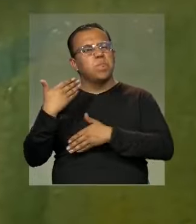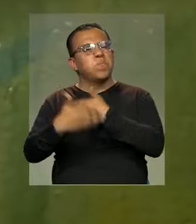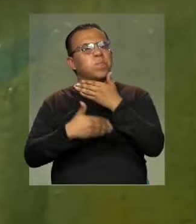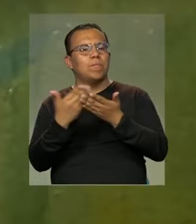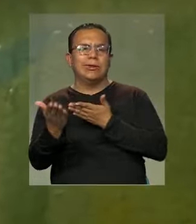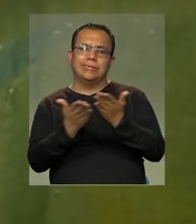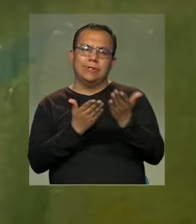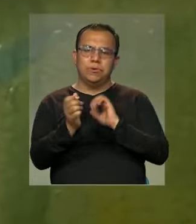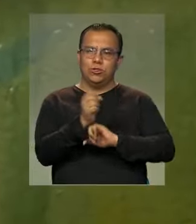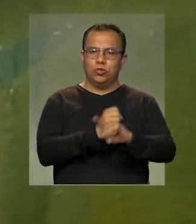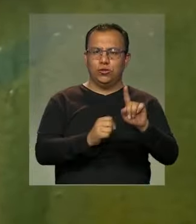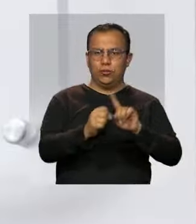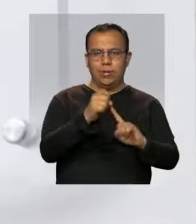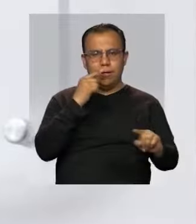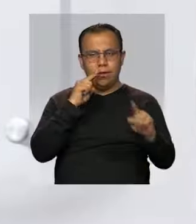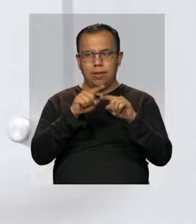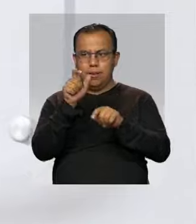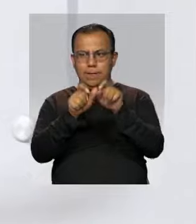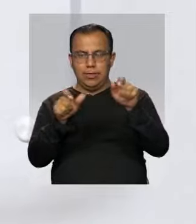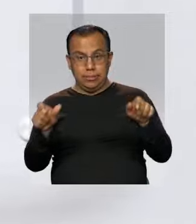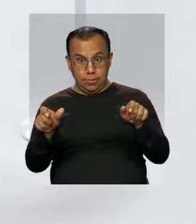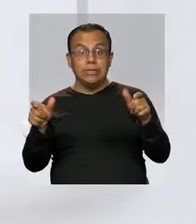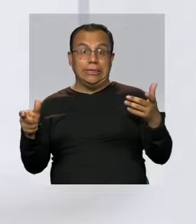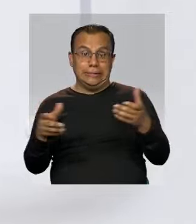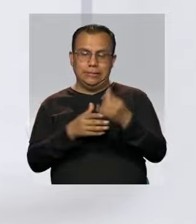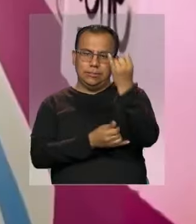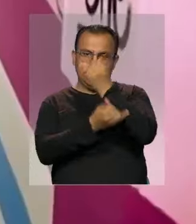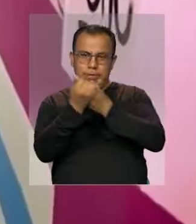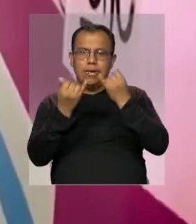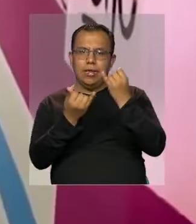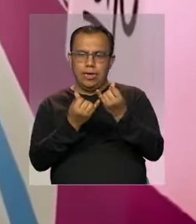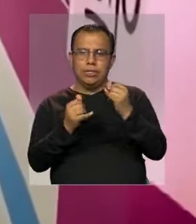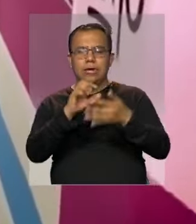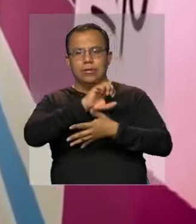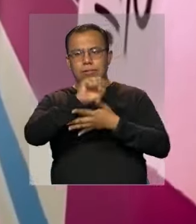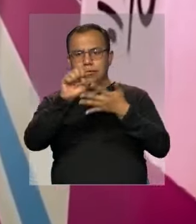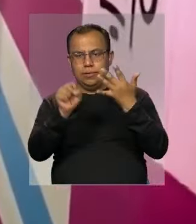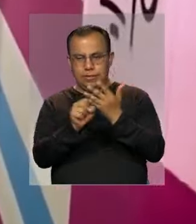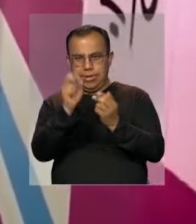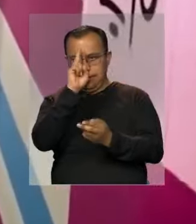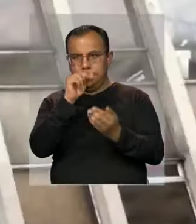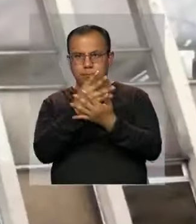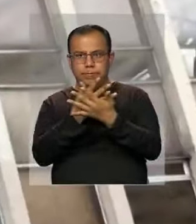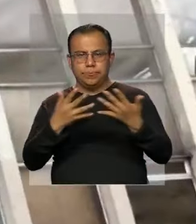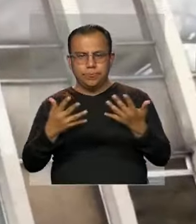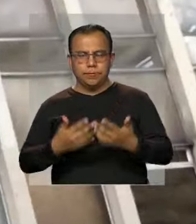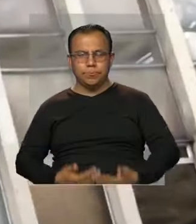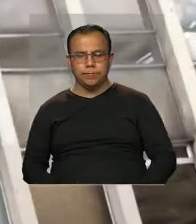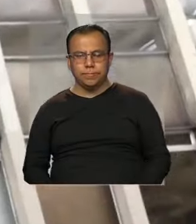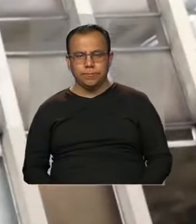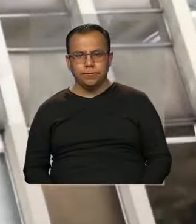servicios sociales dirigidos a personas con identidades y orientaciones sexuales diversas.